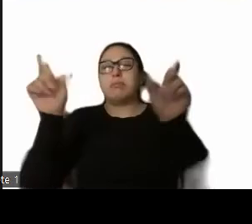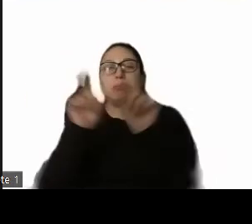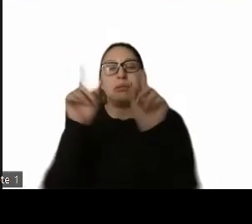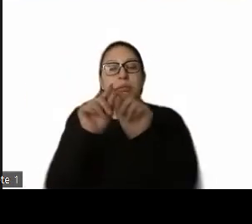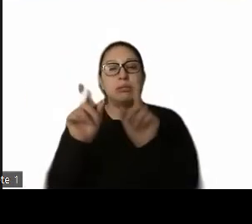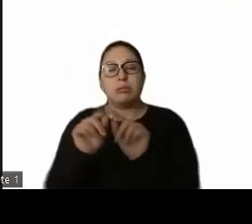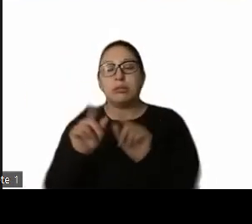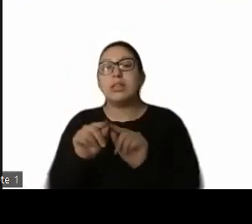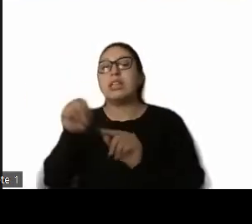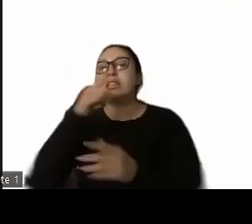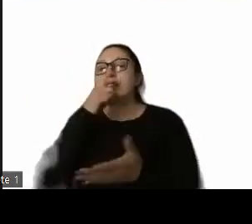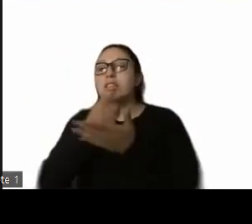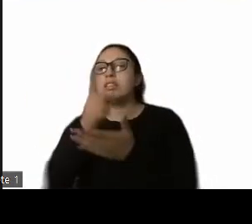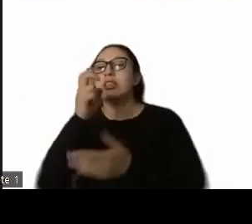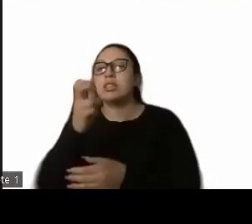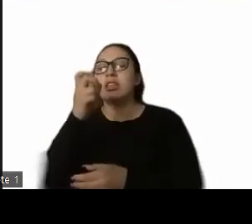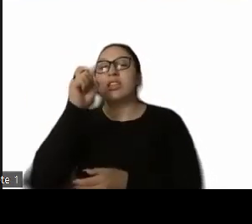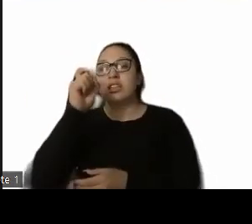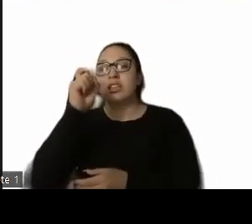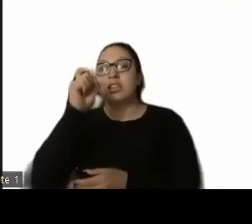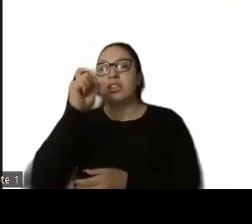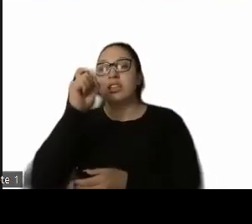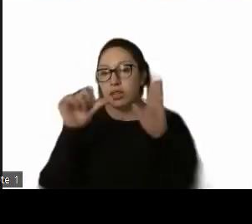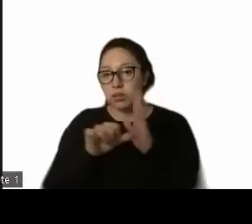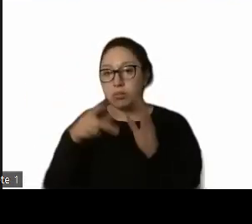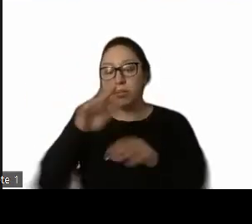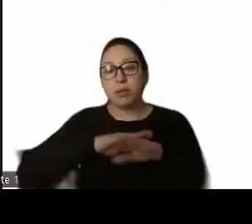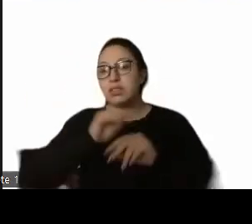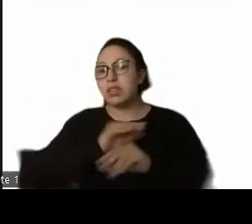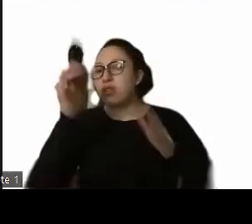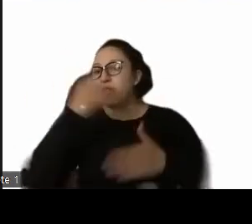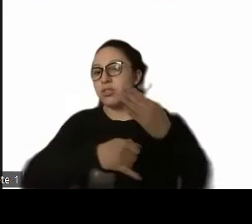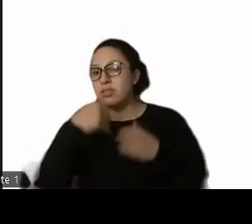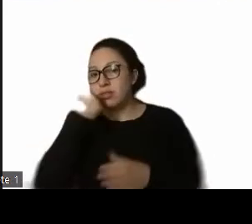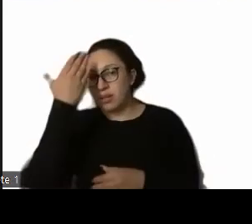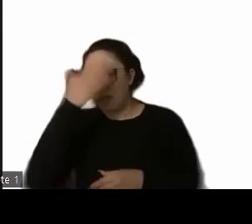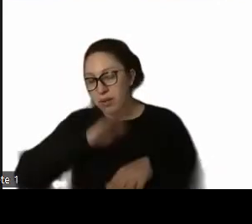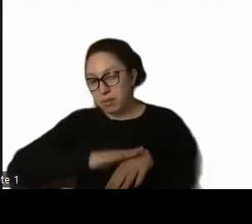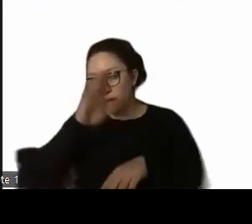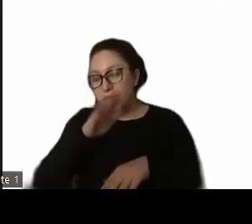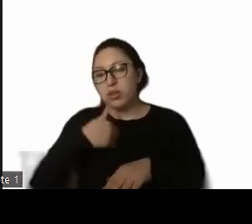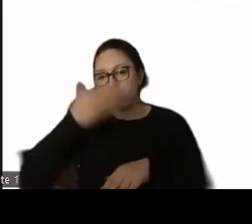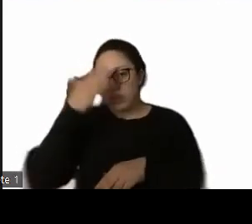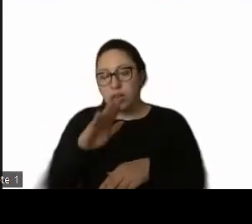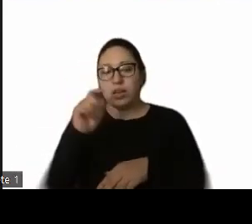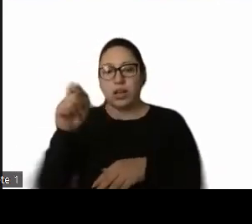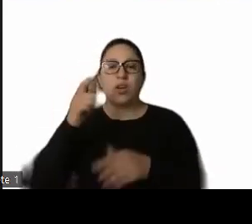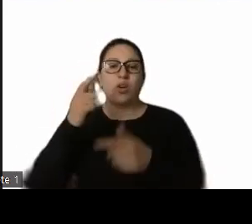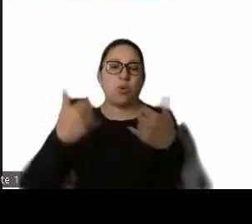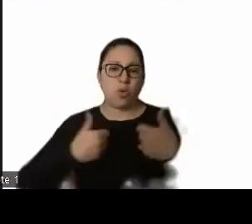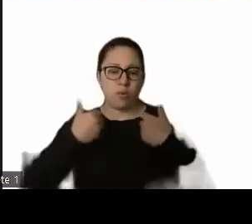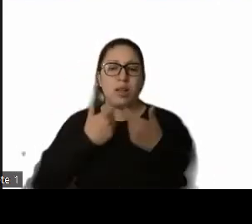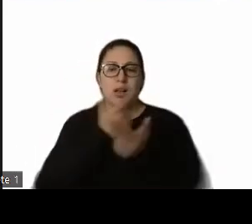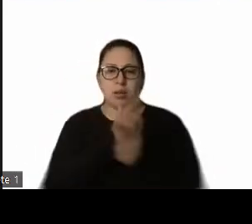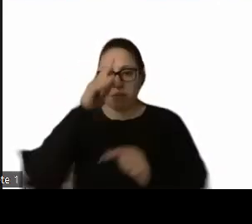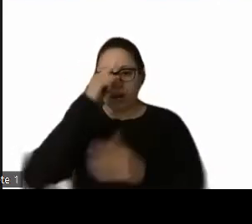pandemia relacionado con la libertad reproductiva y digamos, la libertad de las jóvenes a decidir sobre su cuerpo, su sexualidad